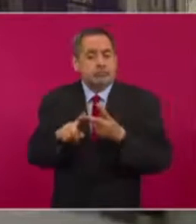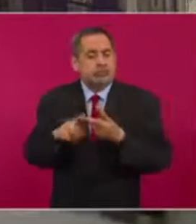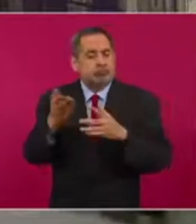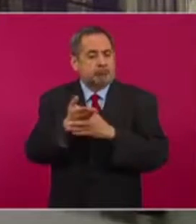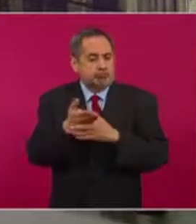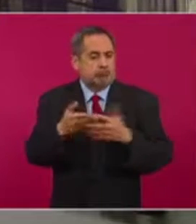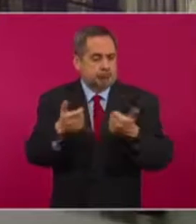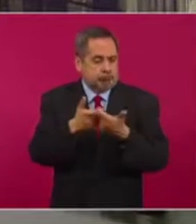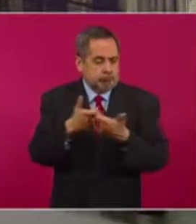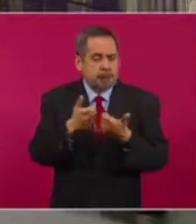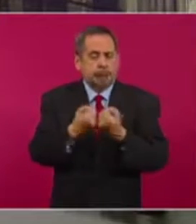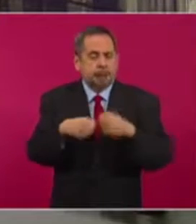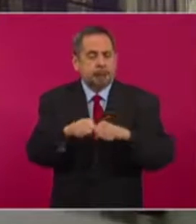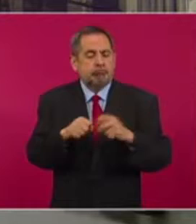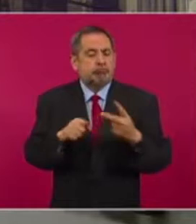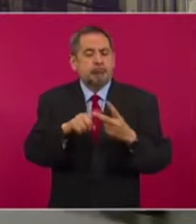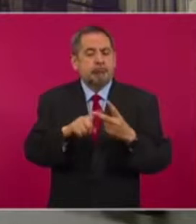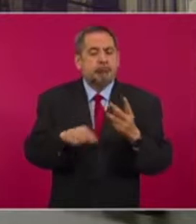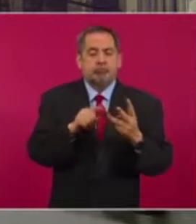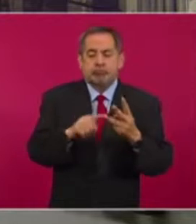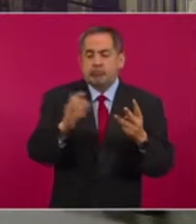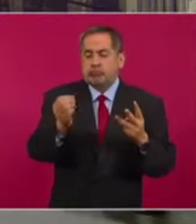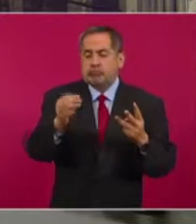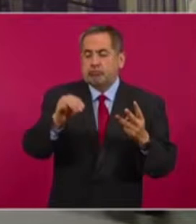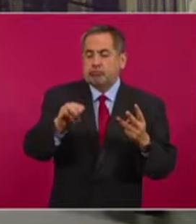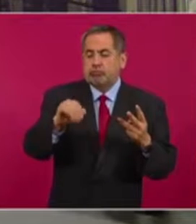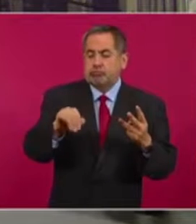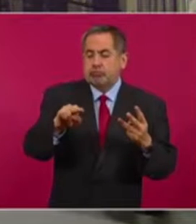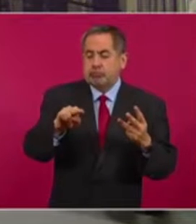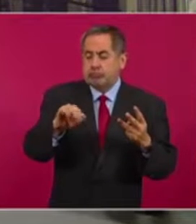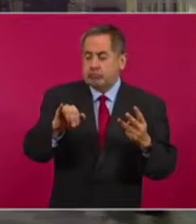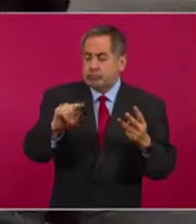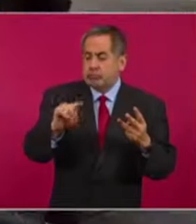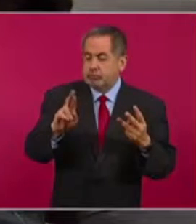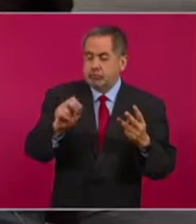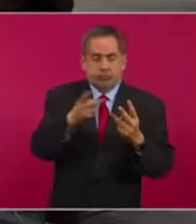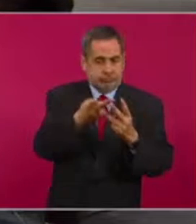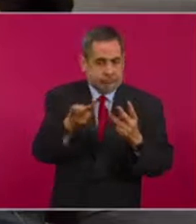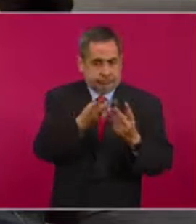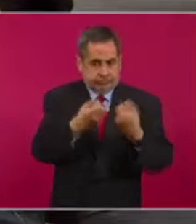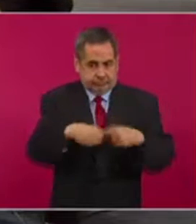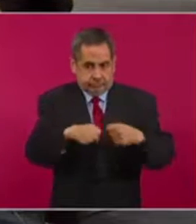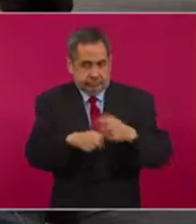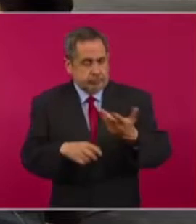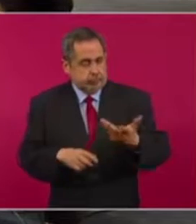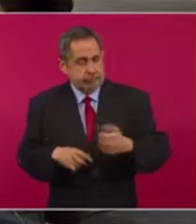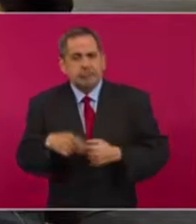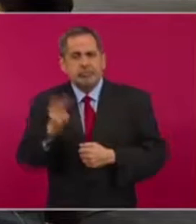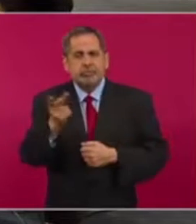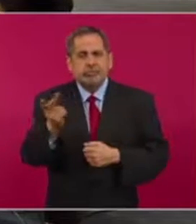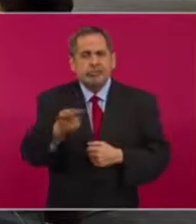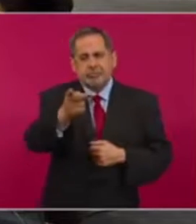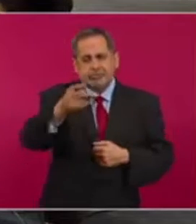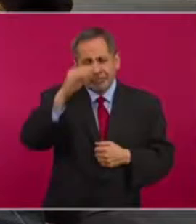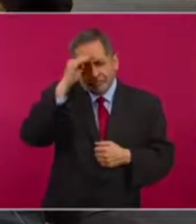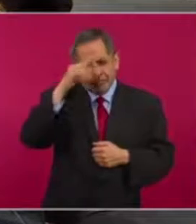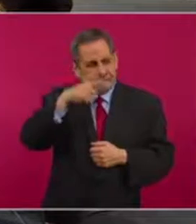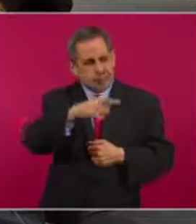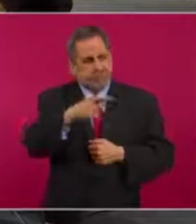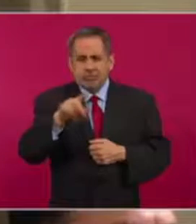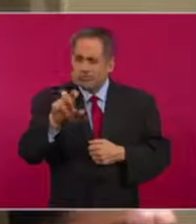Fonadín y otra empresa Omnitren. Entonces, yo quisiera preguntarle, ¿no hay manera de bajar